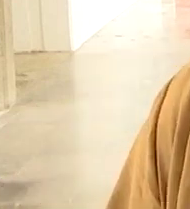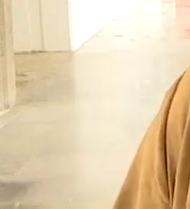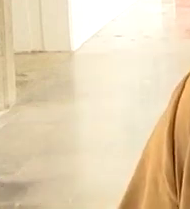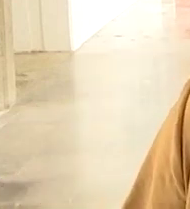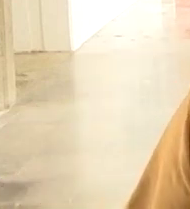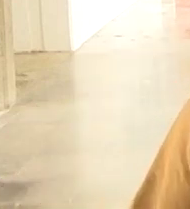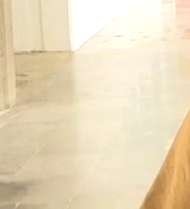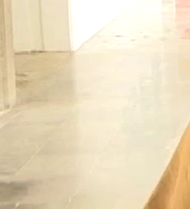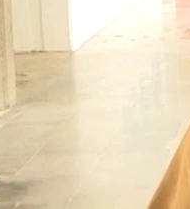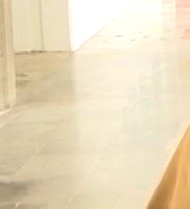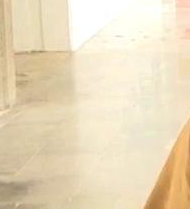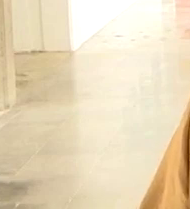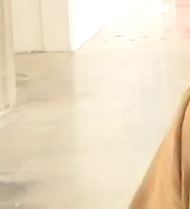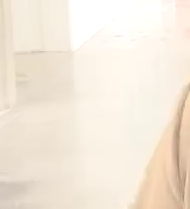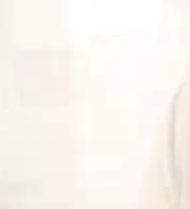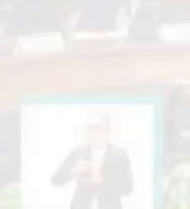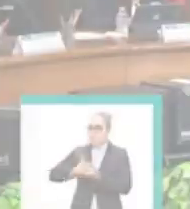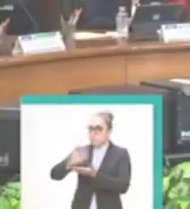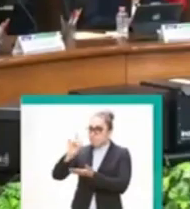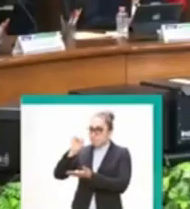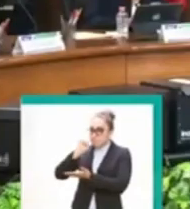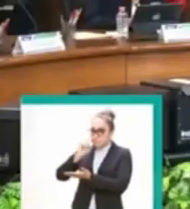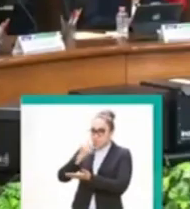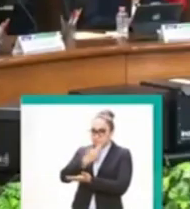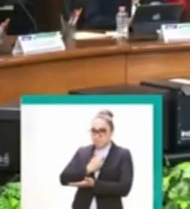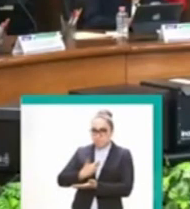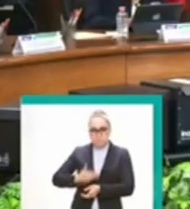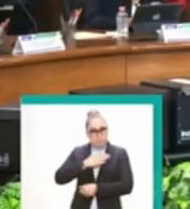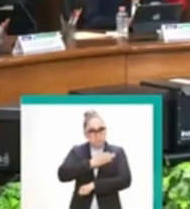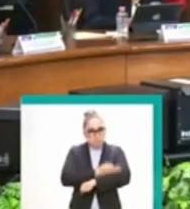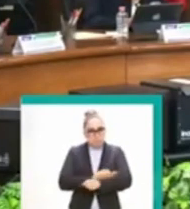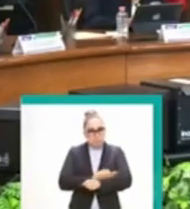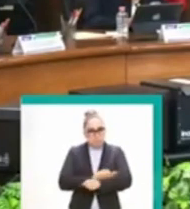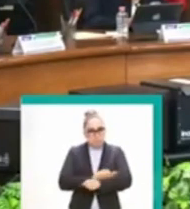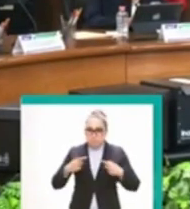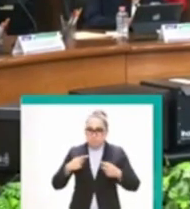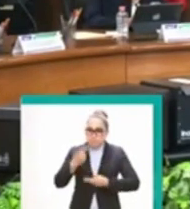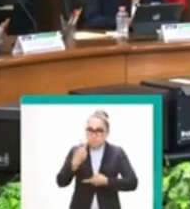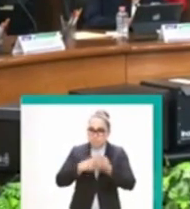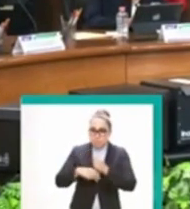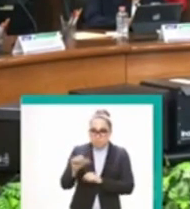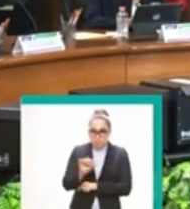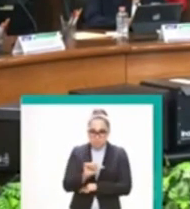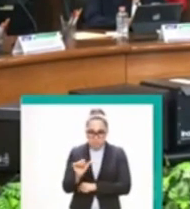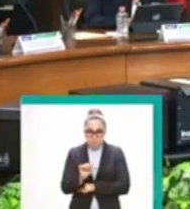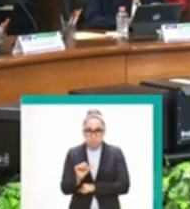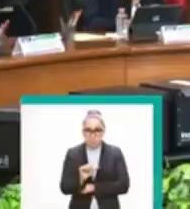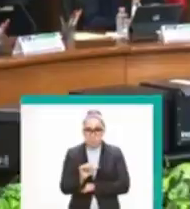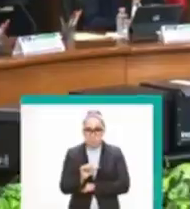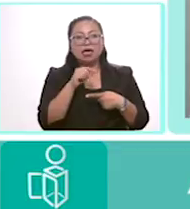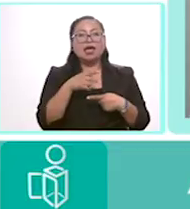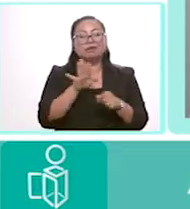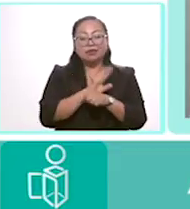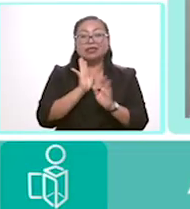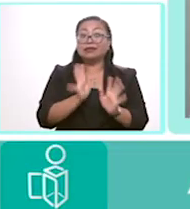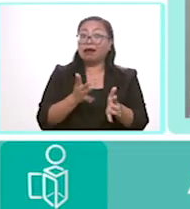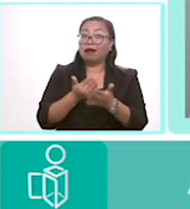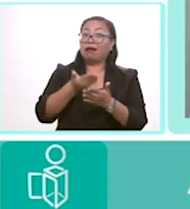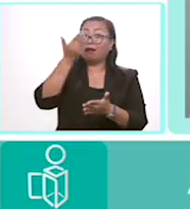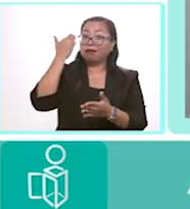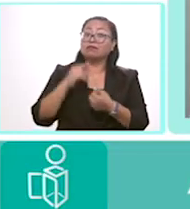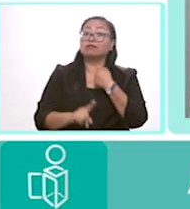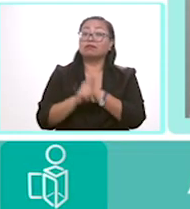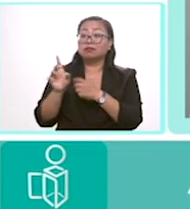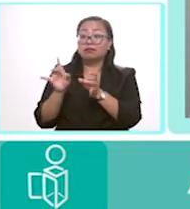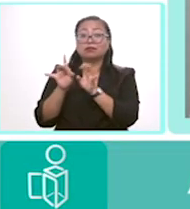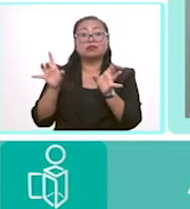de abril donde emitiera el dictamen. Río Venegas destacó que los órganos garantes trabajan para que los sujetos obligados no nieguen